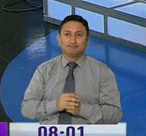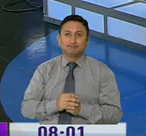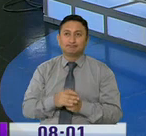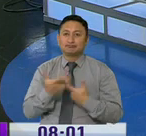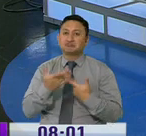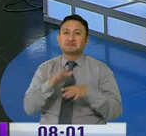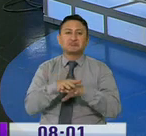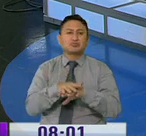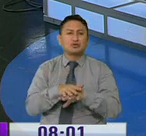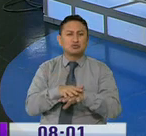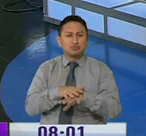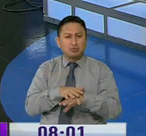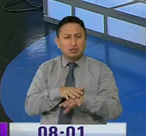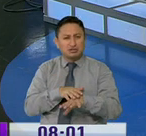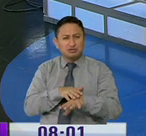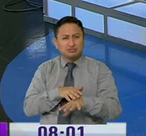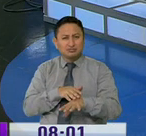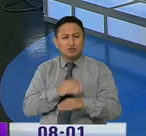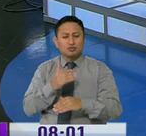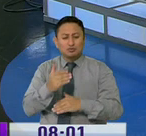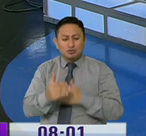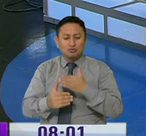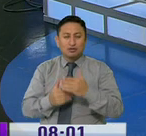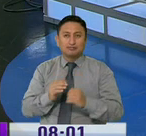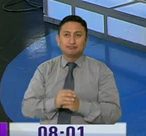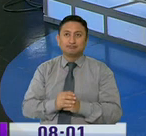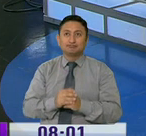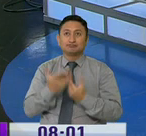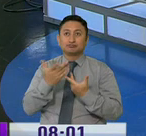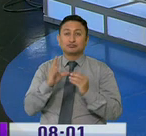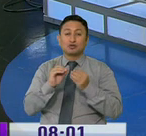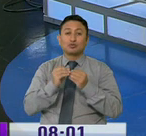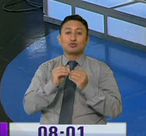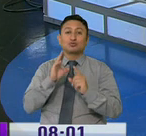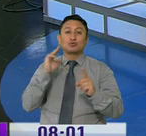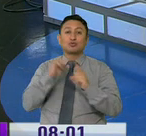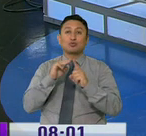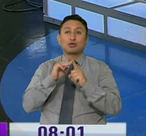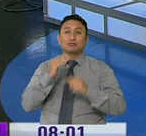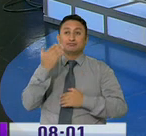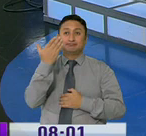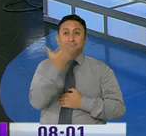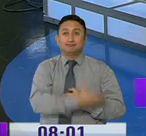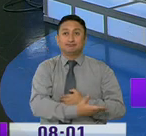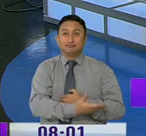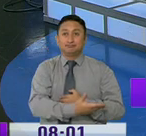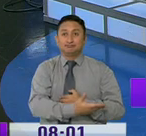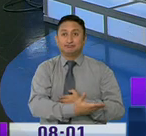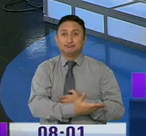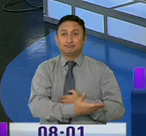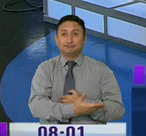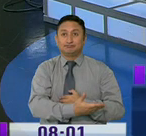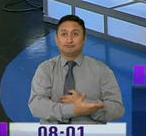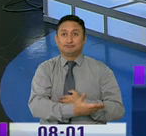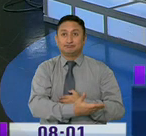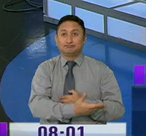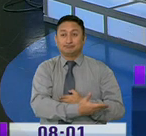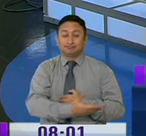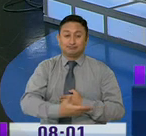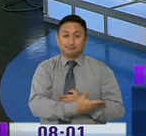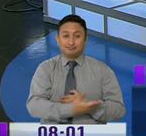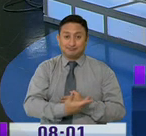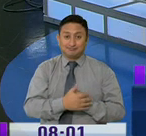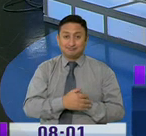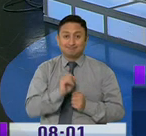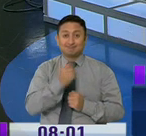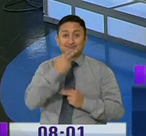no hay apuro, despacito, vamos llegando. En pantalla, si es tan amable, póngalo por favor, para que los vecinos nos comenten, nos digan, en este, el